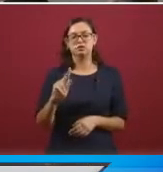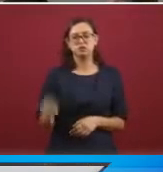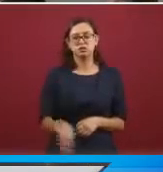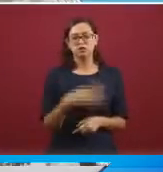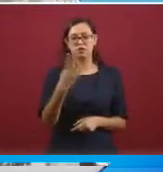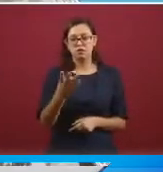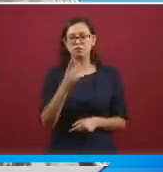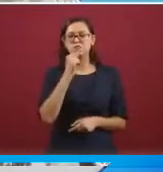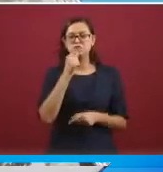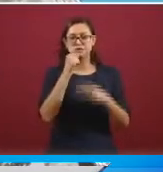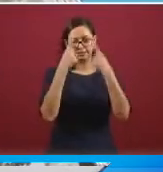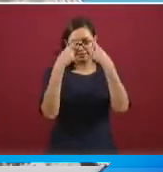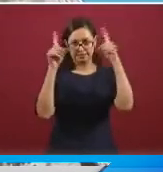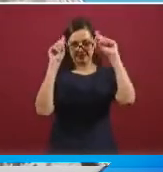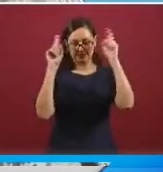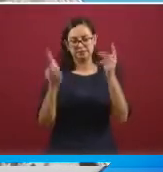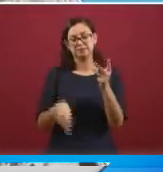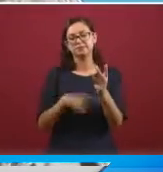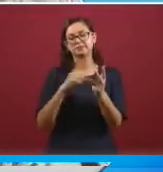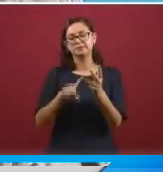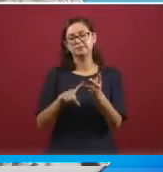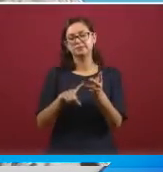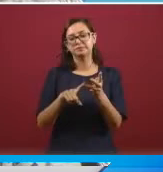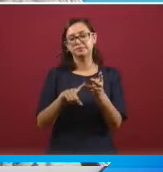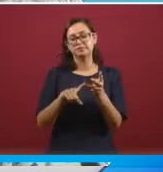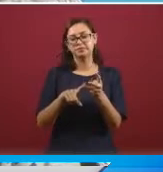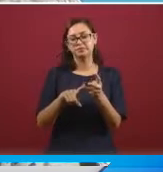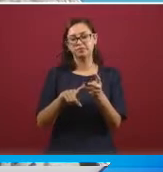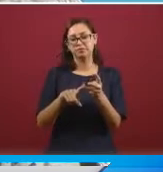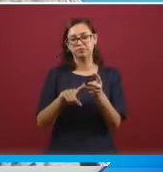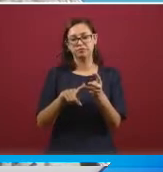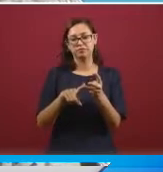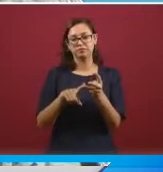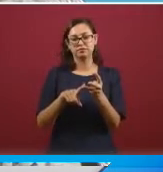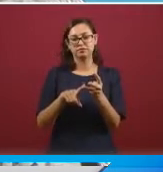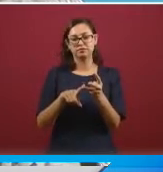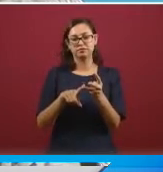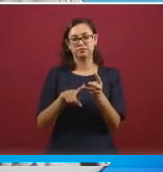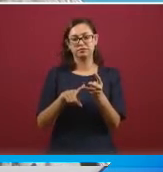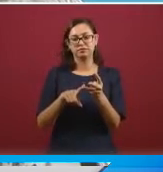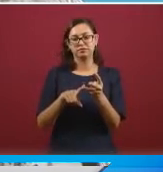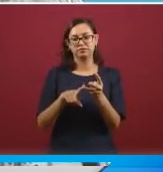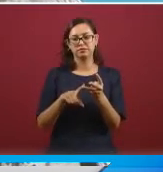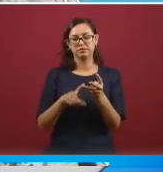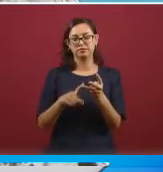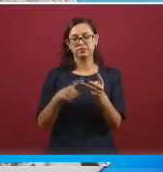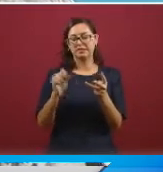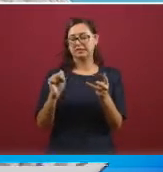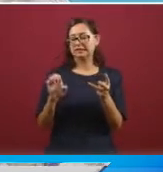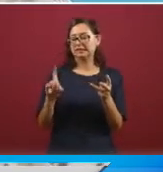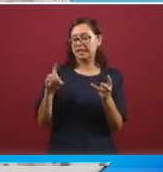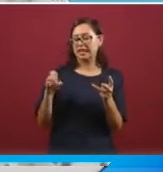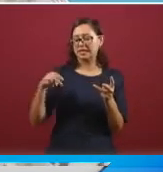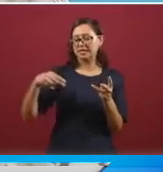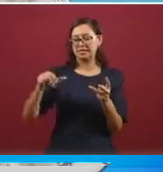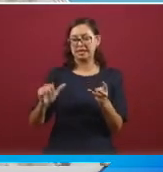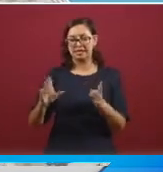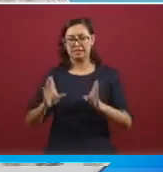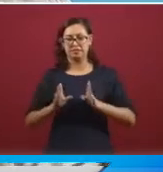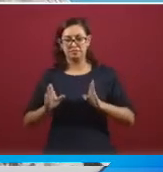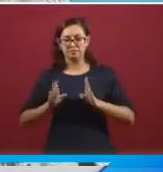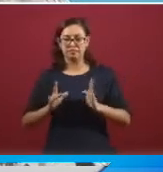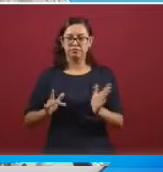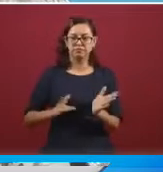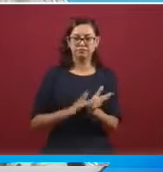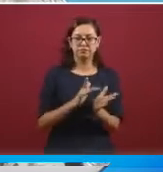los 2,414 nuevos elementos en diciembre. Se están llevando a cabo 2 cursos con cerca de 500 elementos más. El número